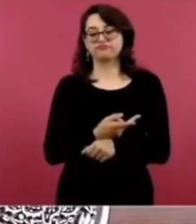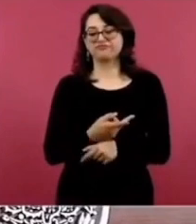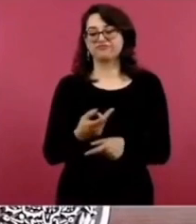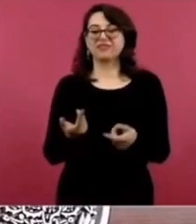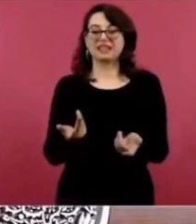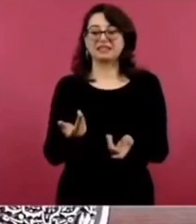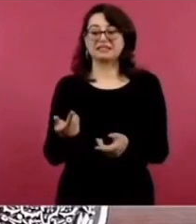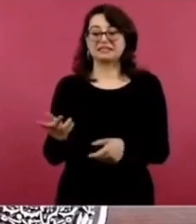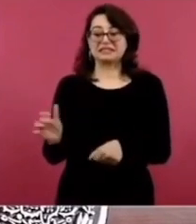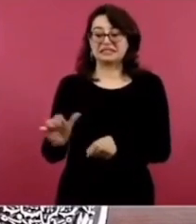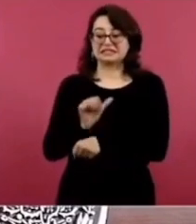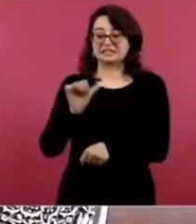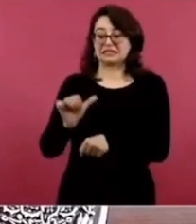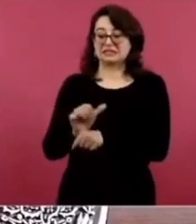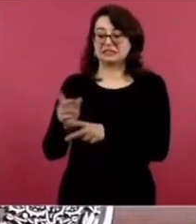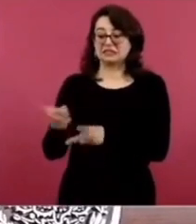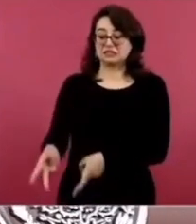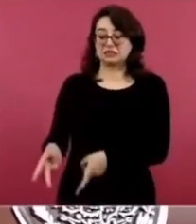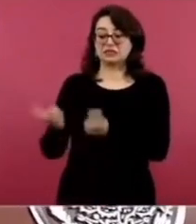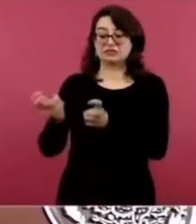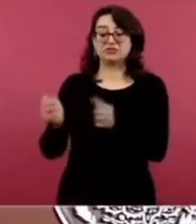porque a veces